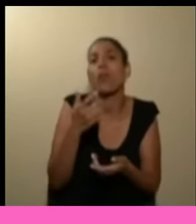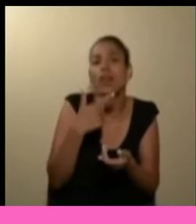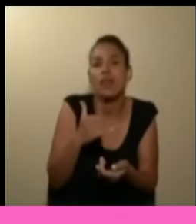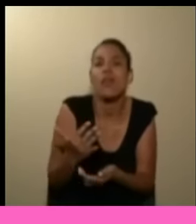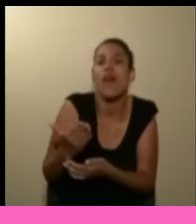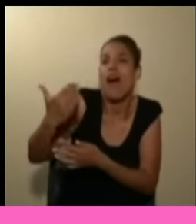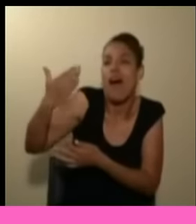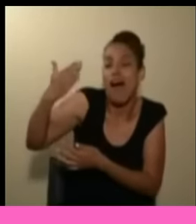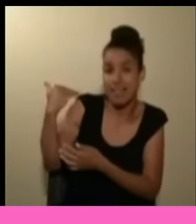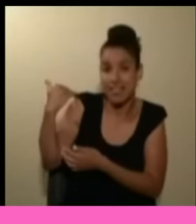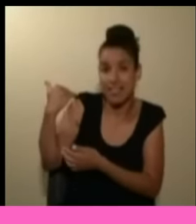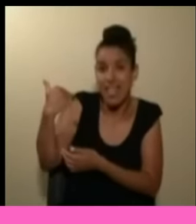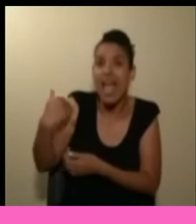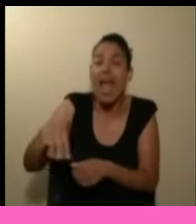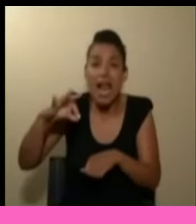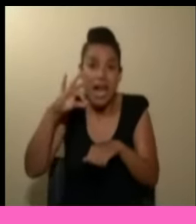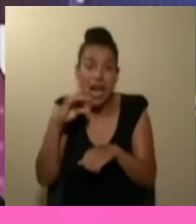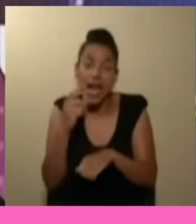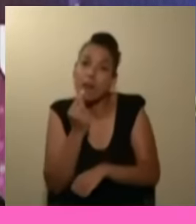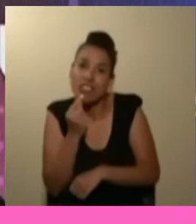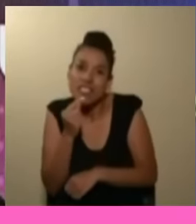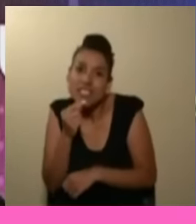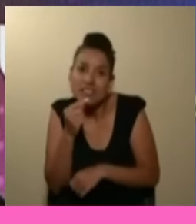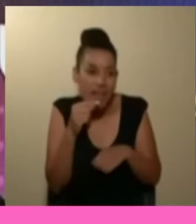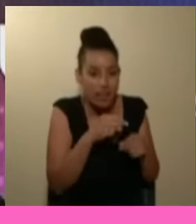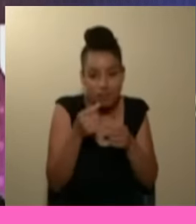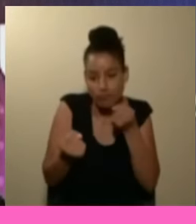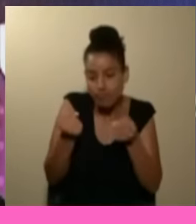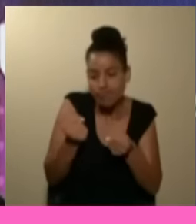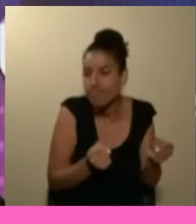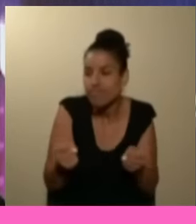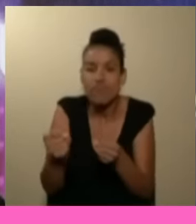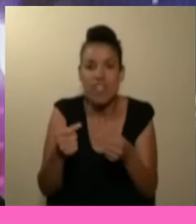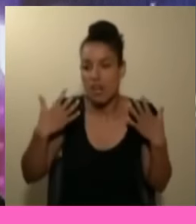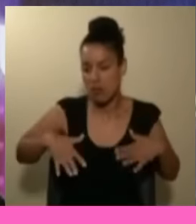a patrullar con uniformes que en vez de azules eran grises,